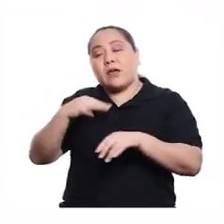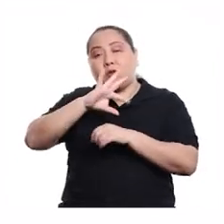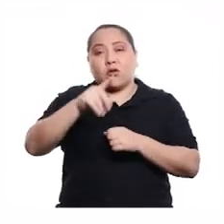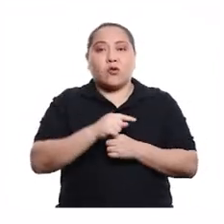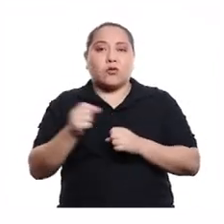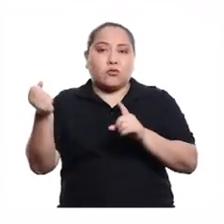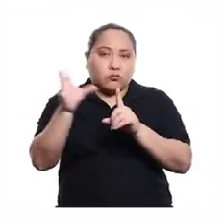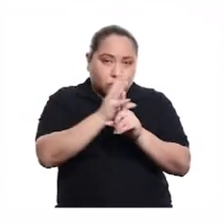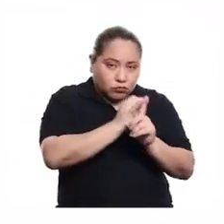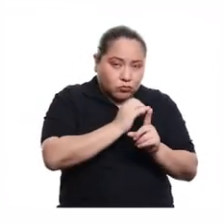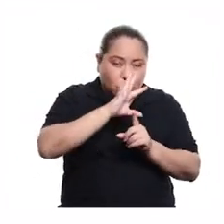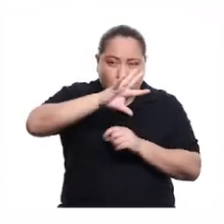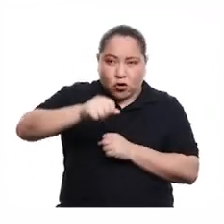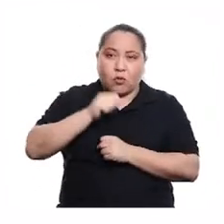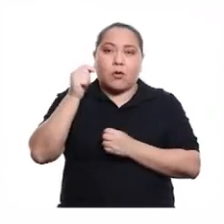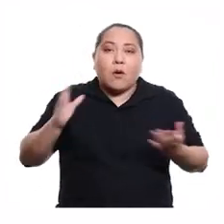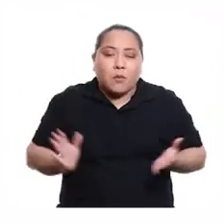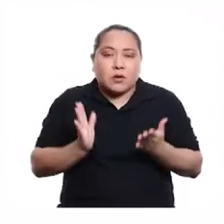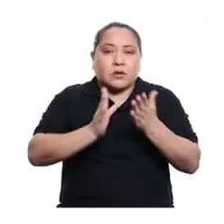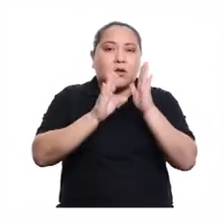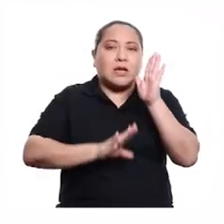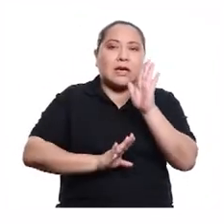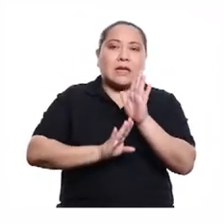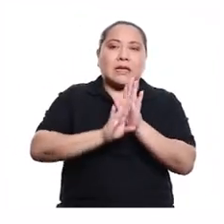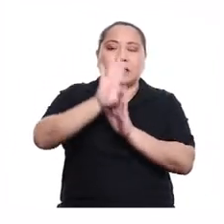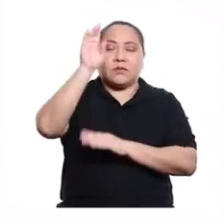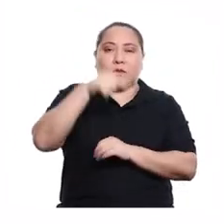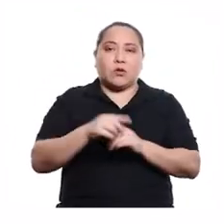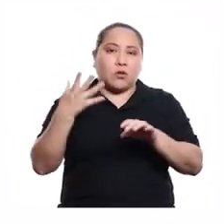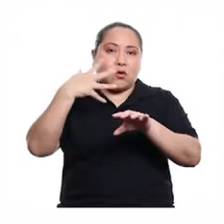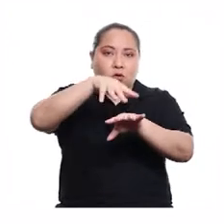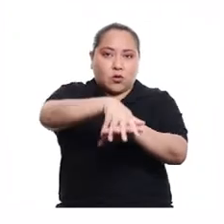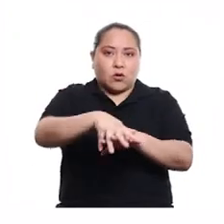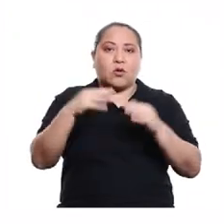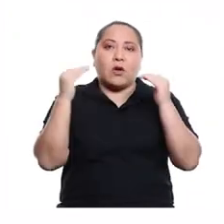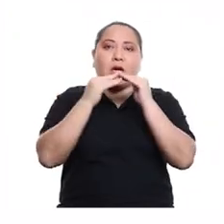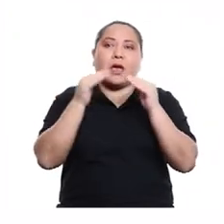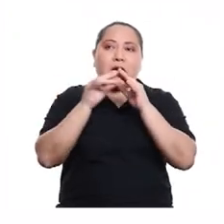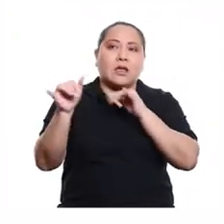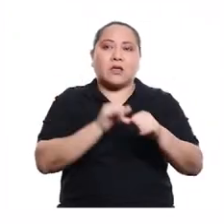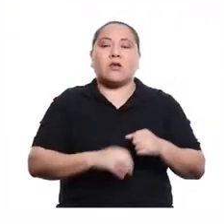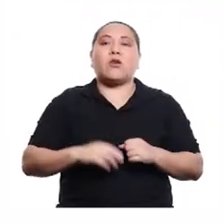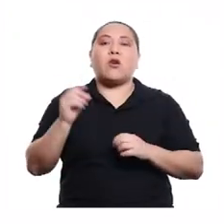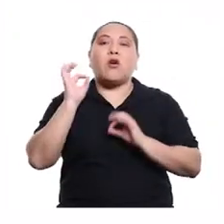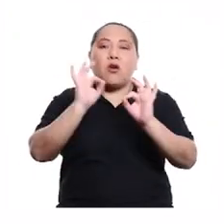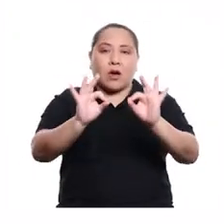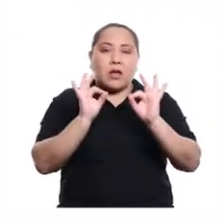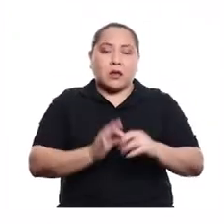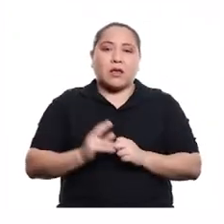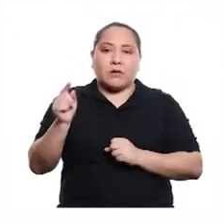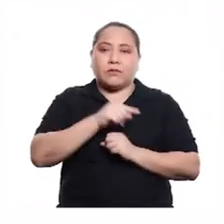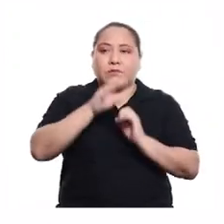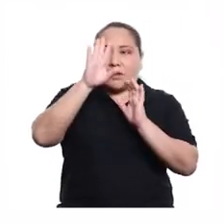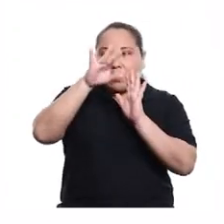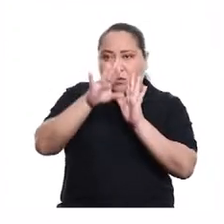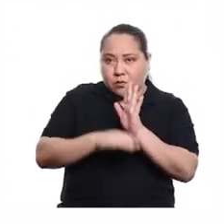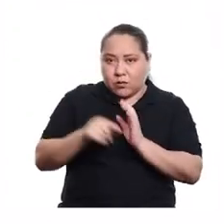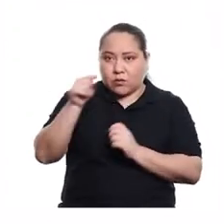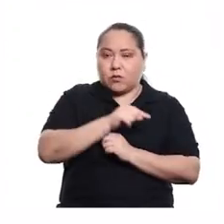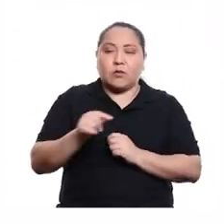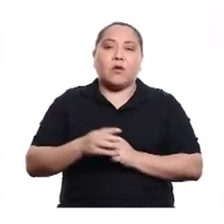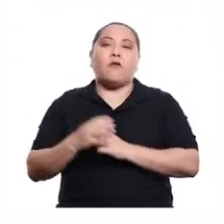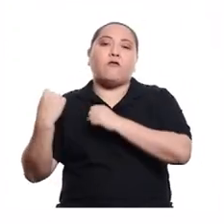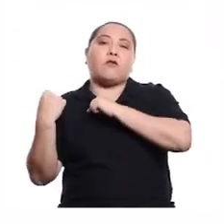la delincuencia y la violencia impulsando un crecimiento incluyente, equitativo y con calidad. Disminuir